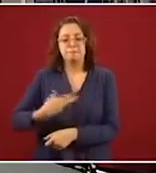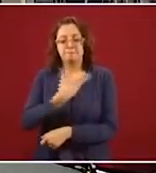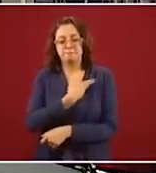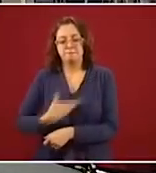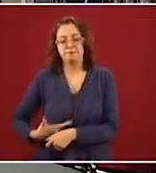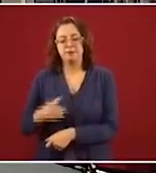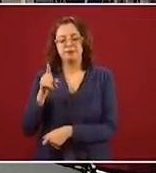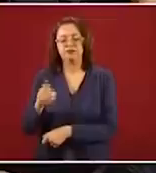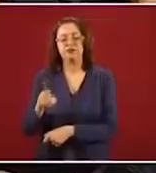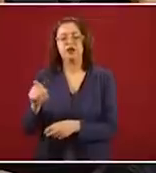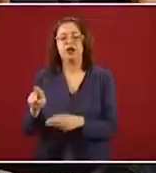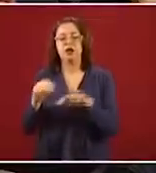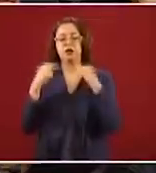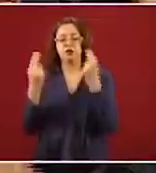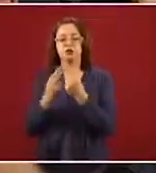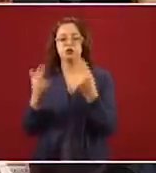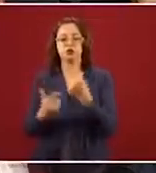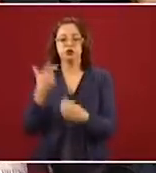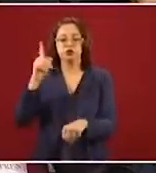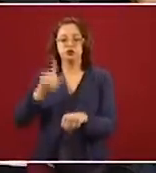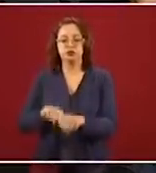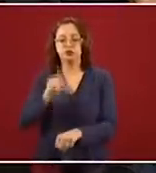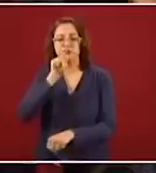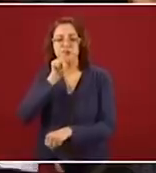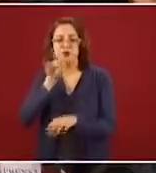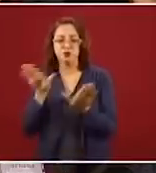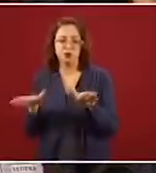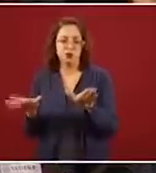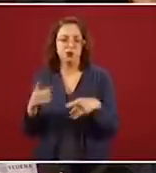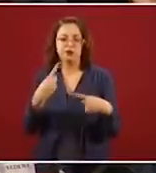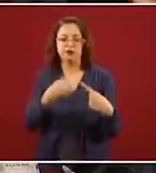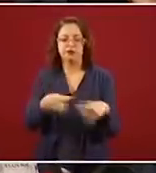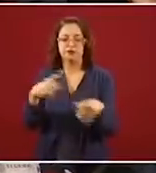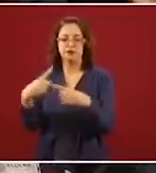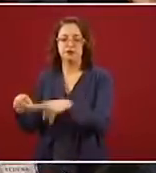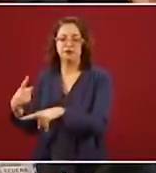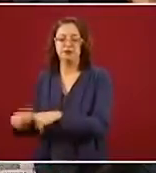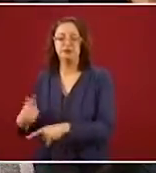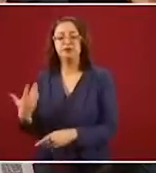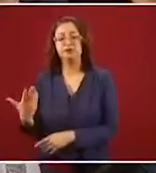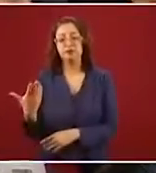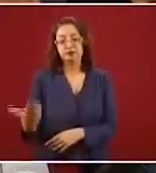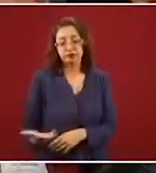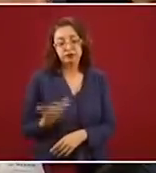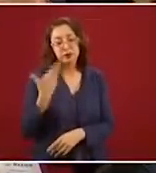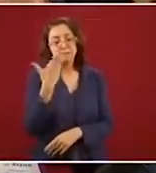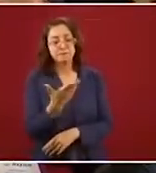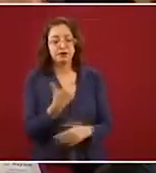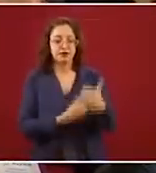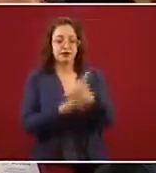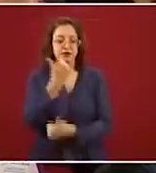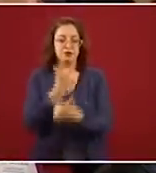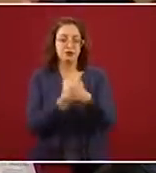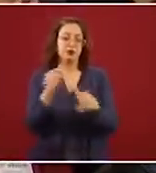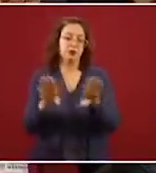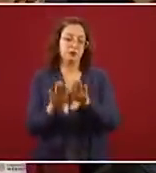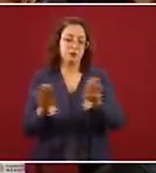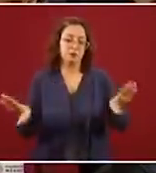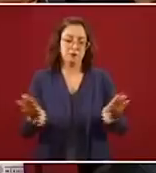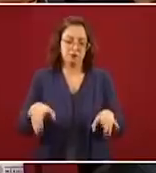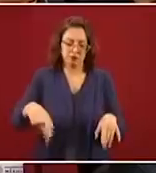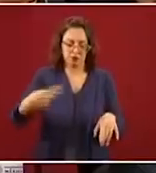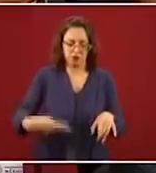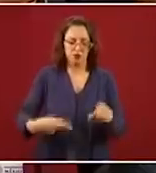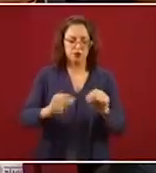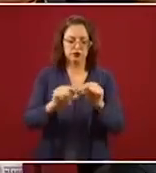la Unión Nacional de avicultores, que dice piden piso parejo para los productores